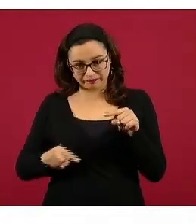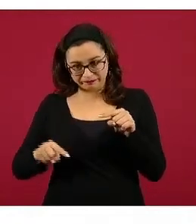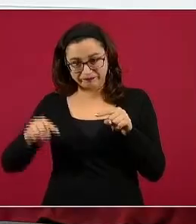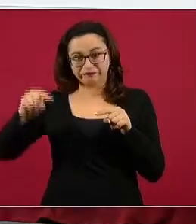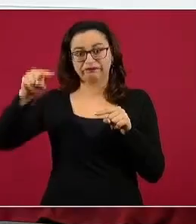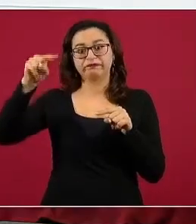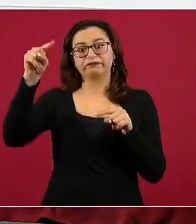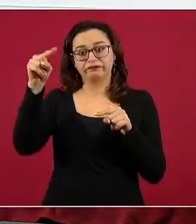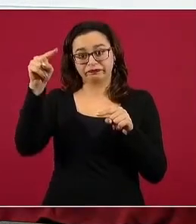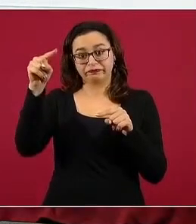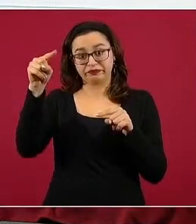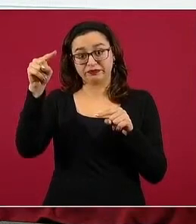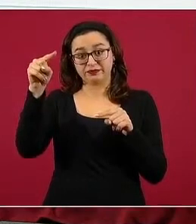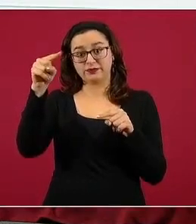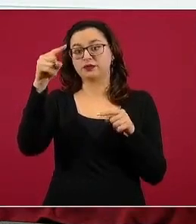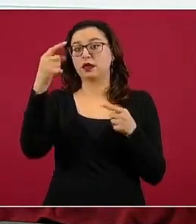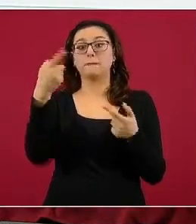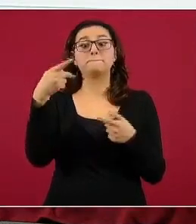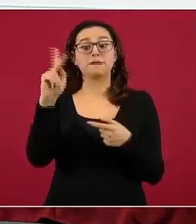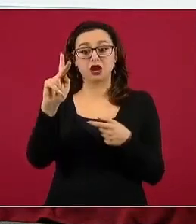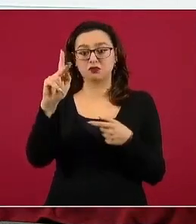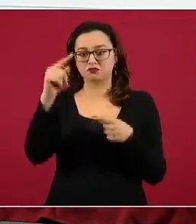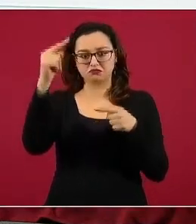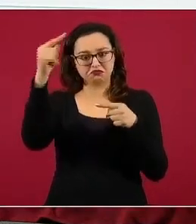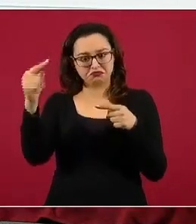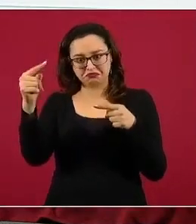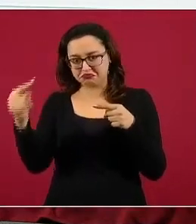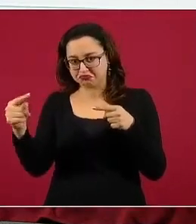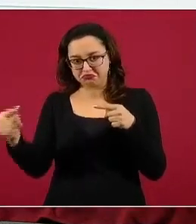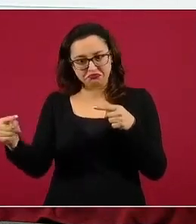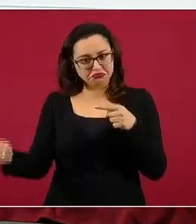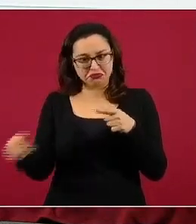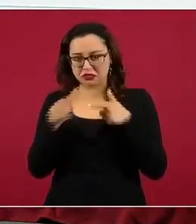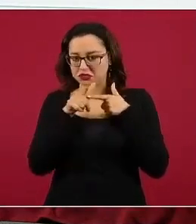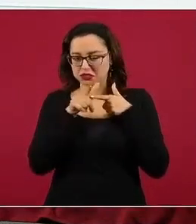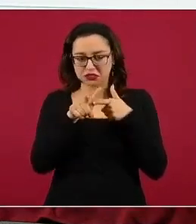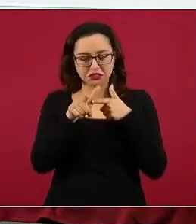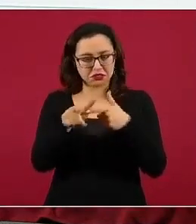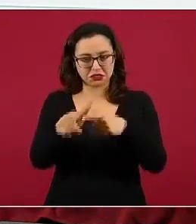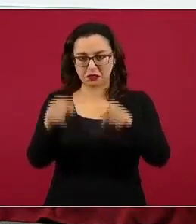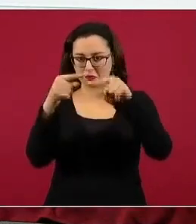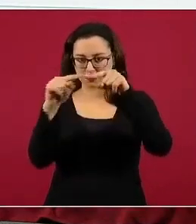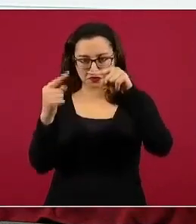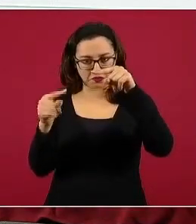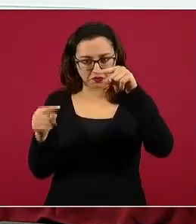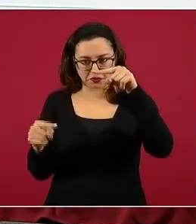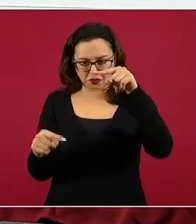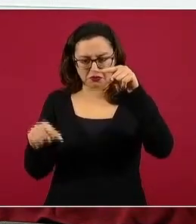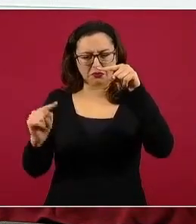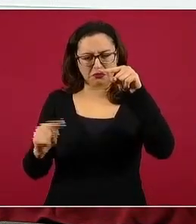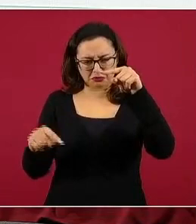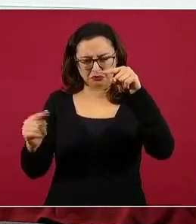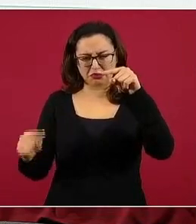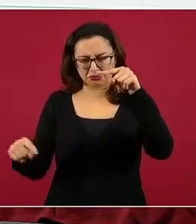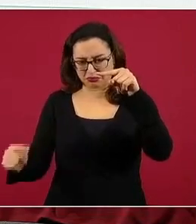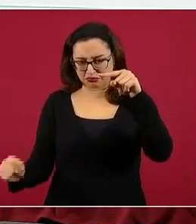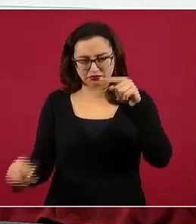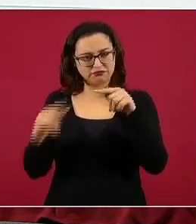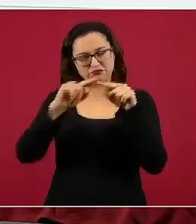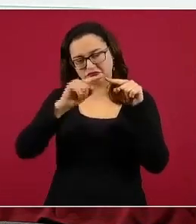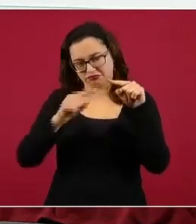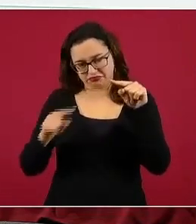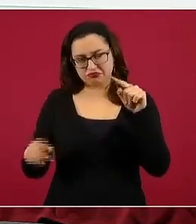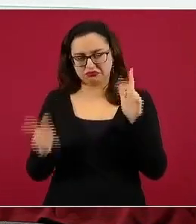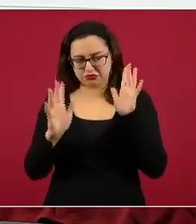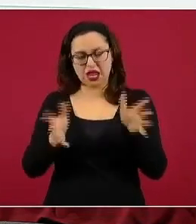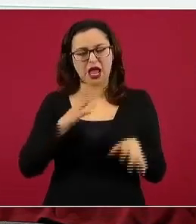la semana 29, pero prácticamente de ahí ha tenido un descenso continuo, con algunas subidas y bajadas, pero realmente